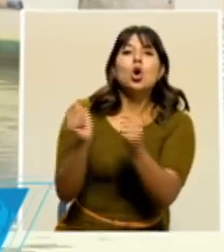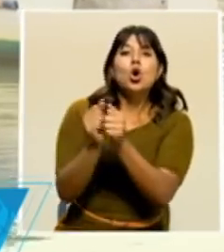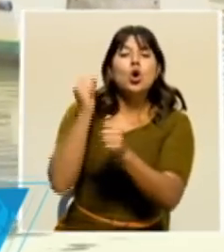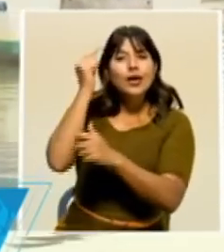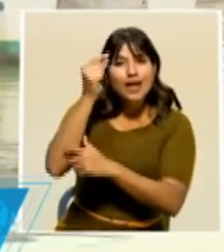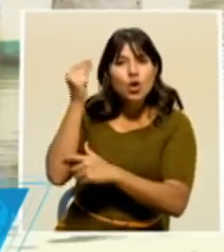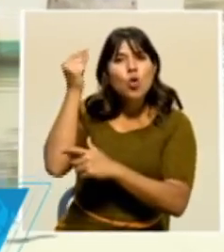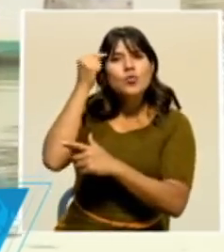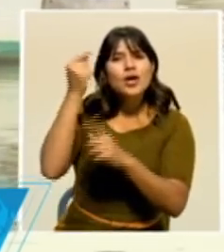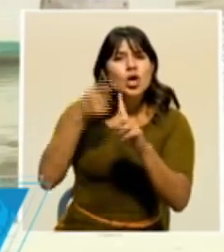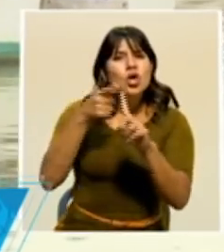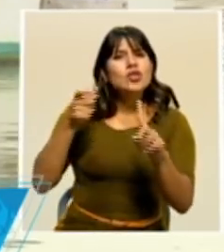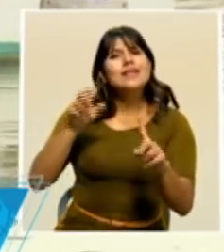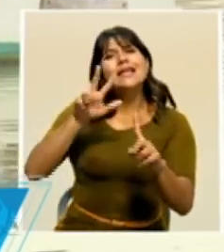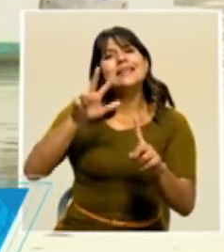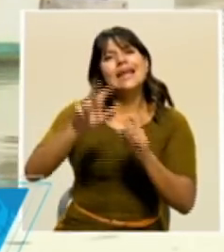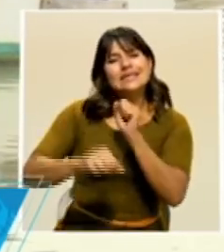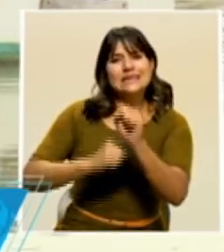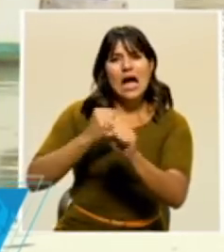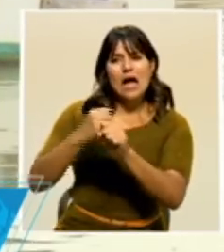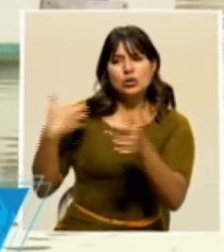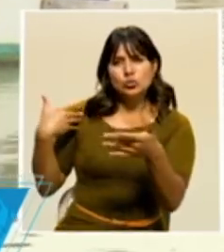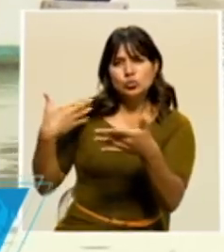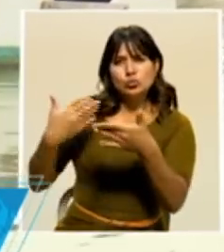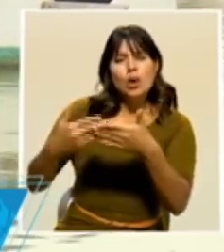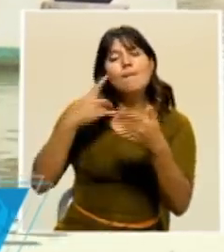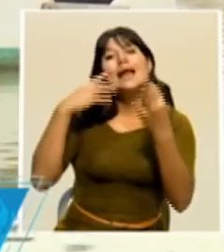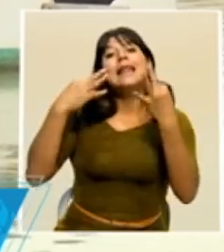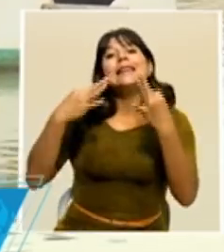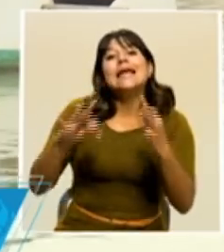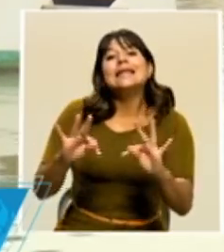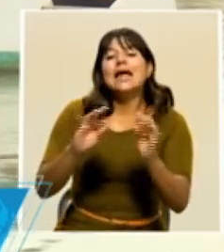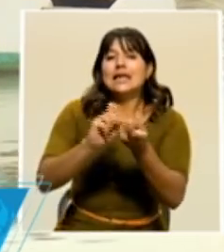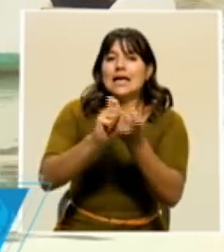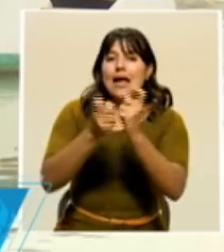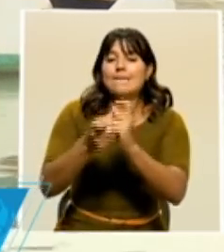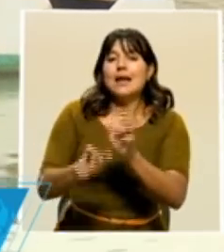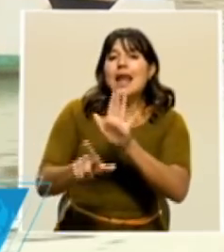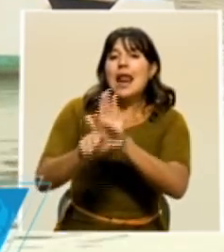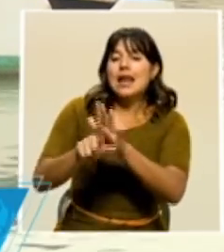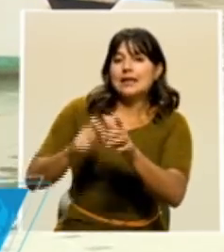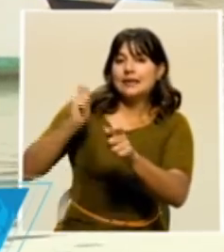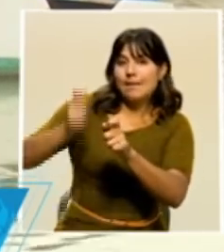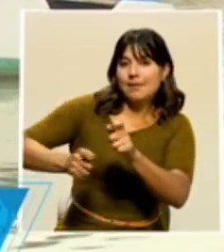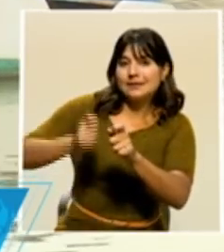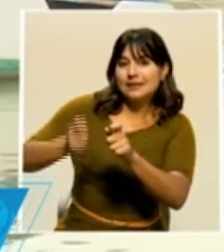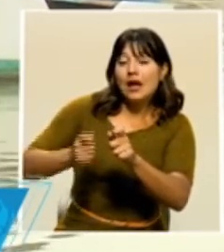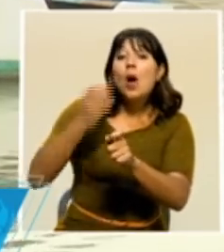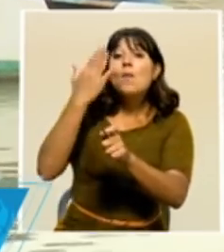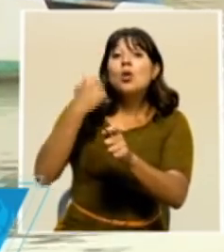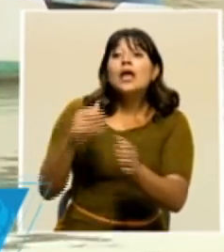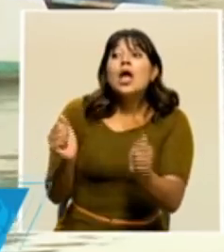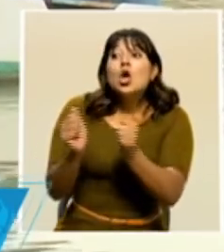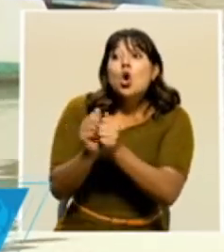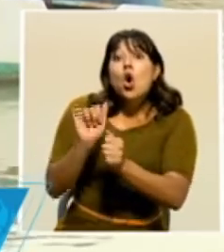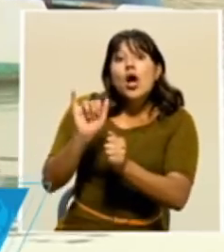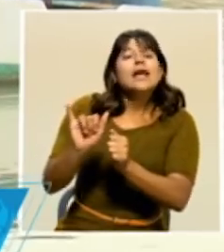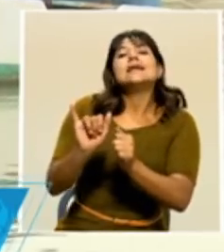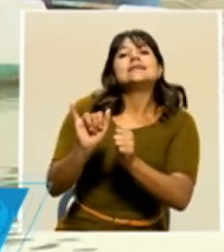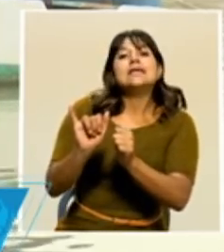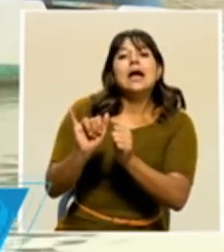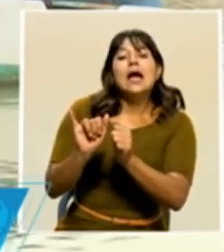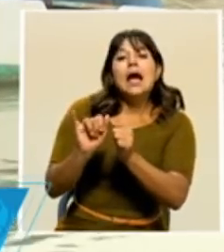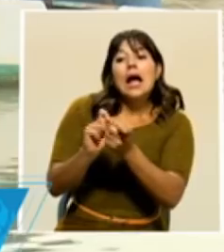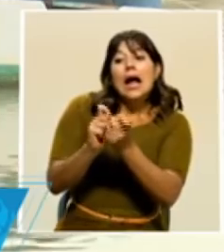de hace 3 años para hacer una reforma a la ley de pesca, ¿verdad? Para que a través de esas reformas se permitan